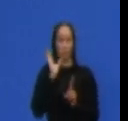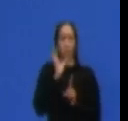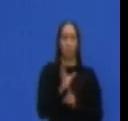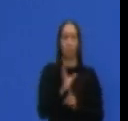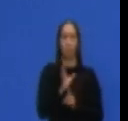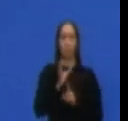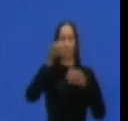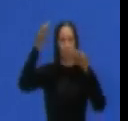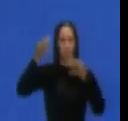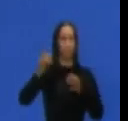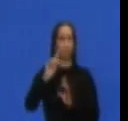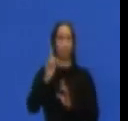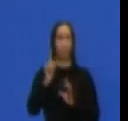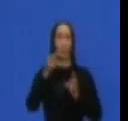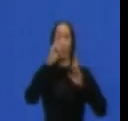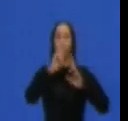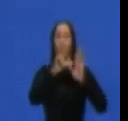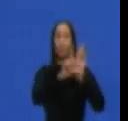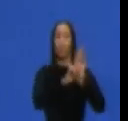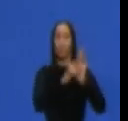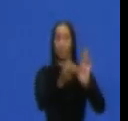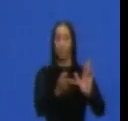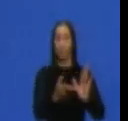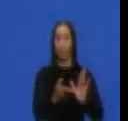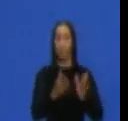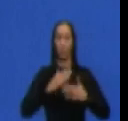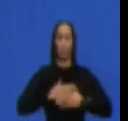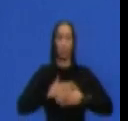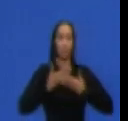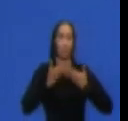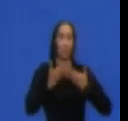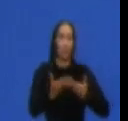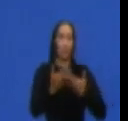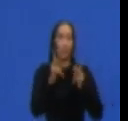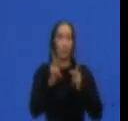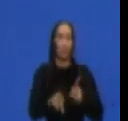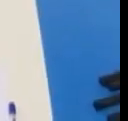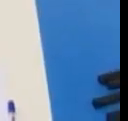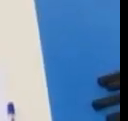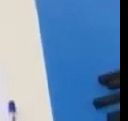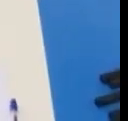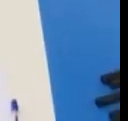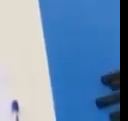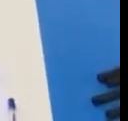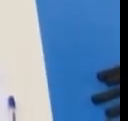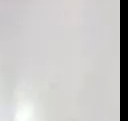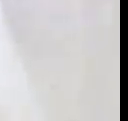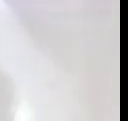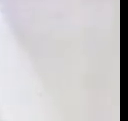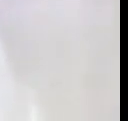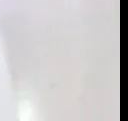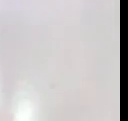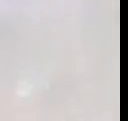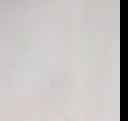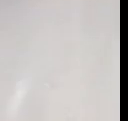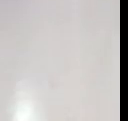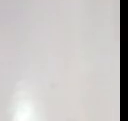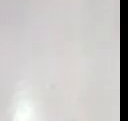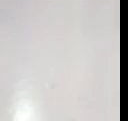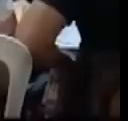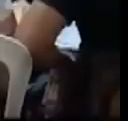legitimidad absoluta que representa la voluntad popular libremente expresada en Guatemala la fiscalía ha intentado